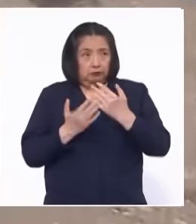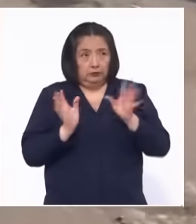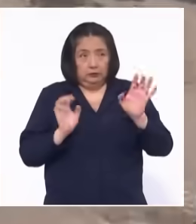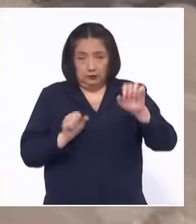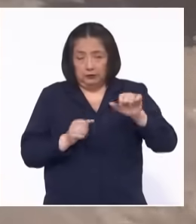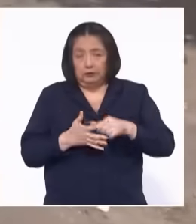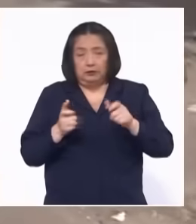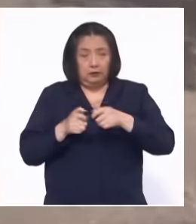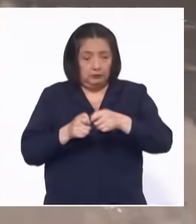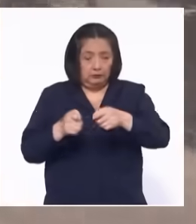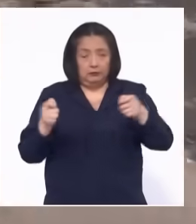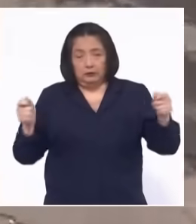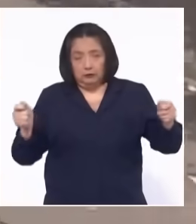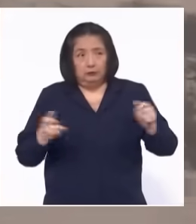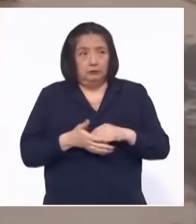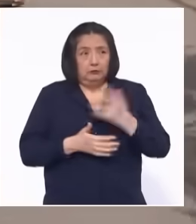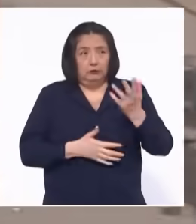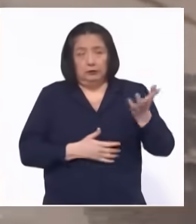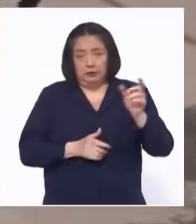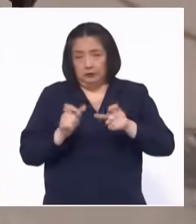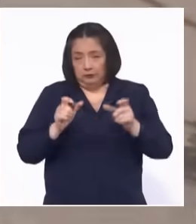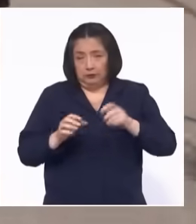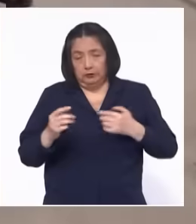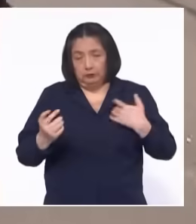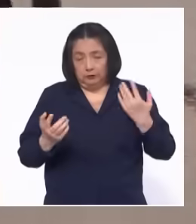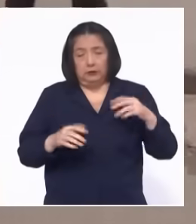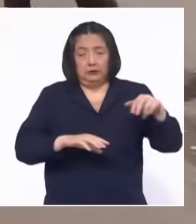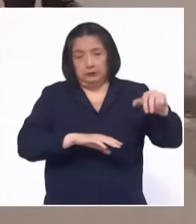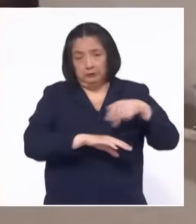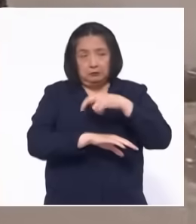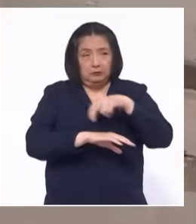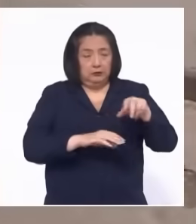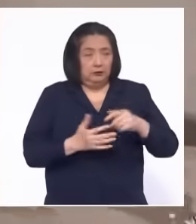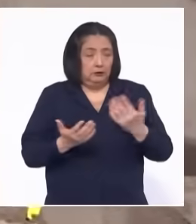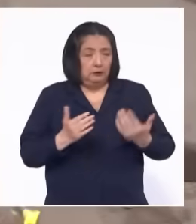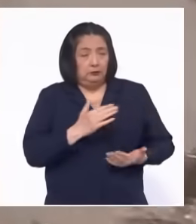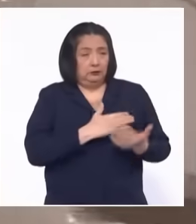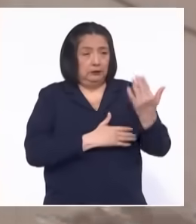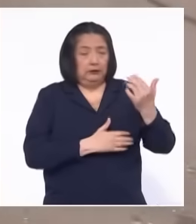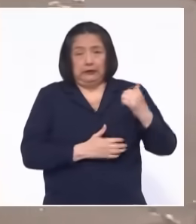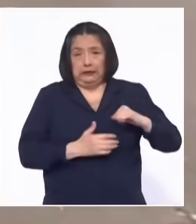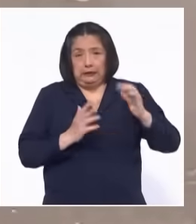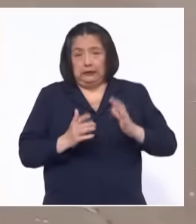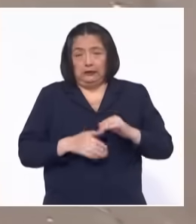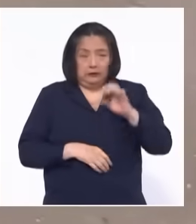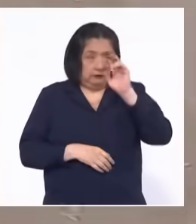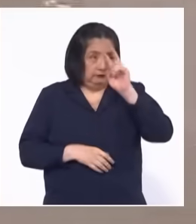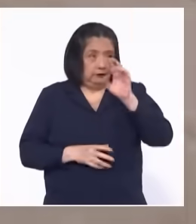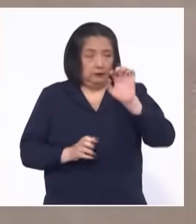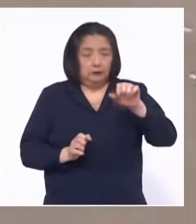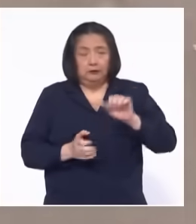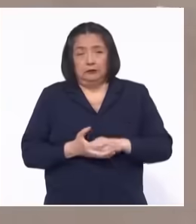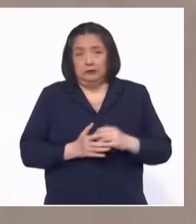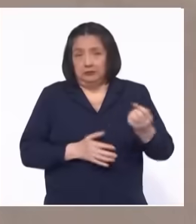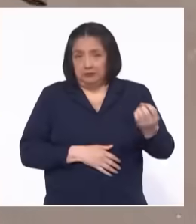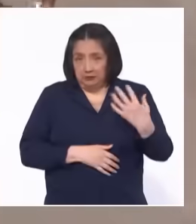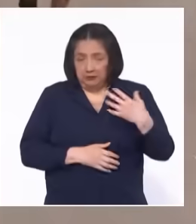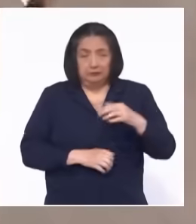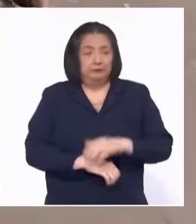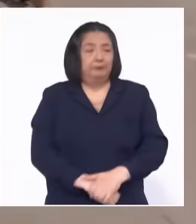deben estar abiertas para el libre tránsito de las personas. Por la mañana, el alcalde de La Victoria, Lorena, amigos de Latina, señalaban